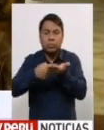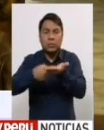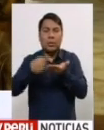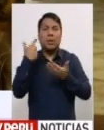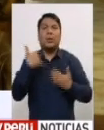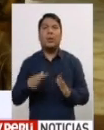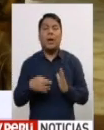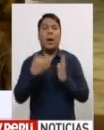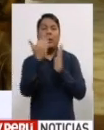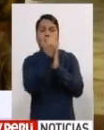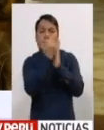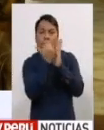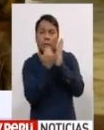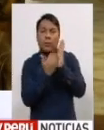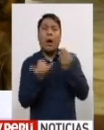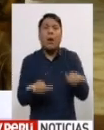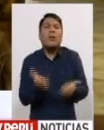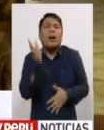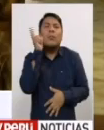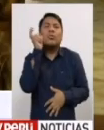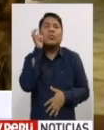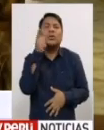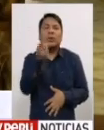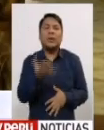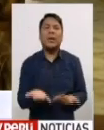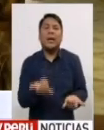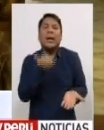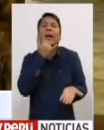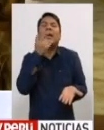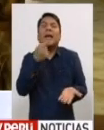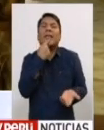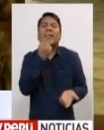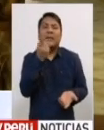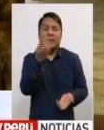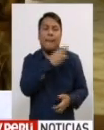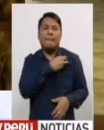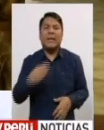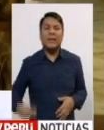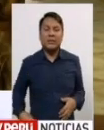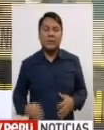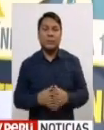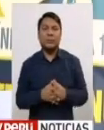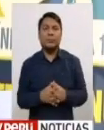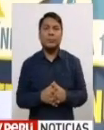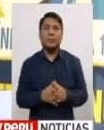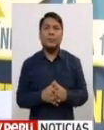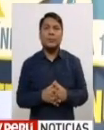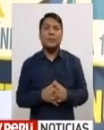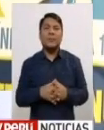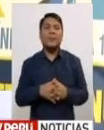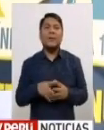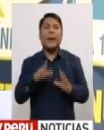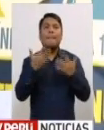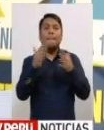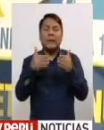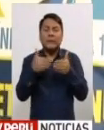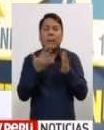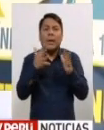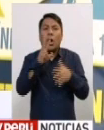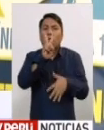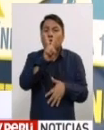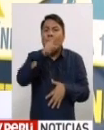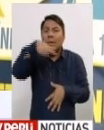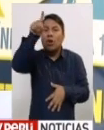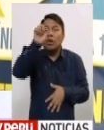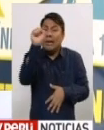artículos adicionales. Vamos a escuchar qué es lo que mencionó el ministro. Por cerca de